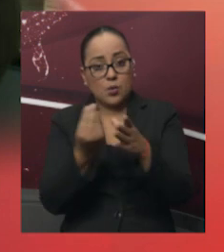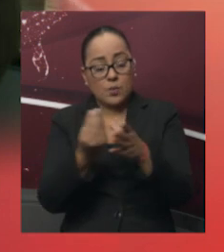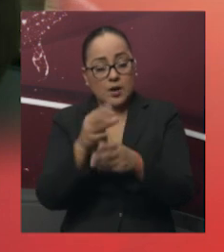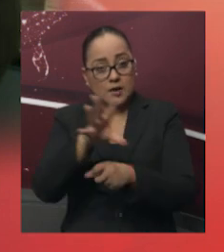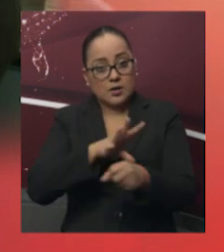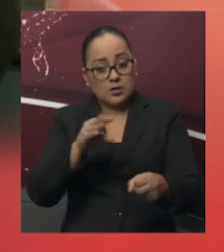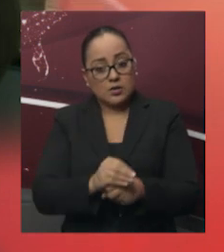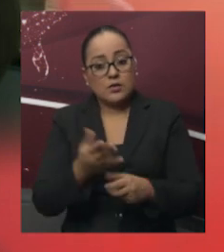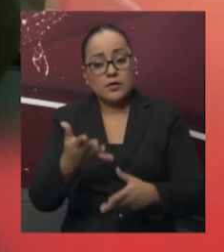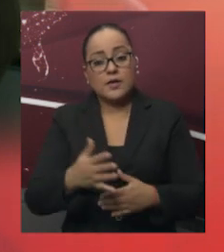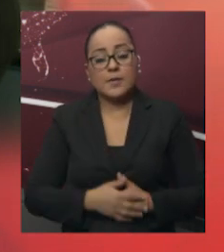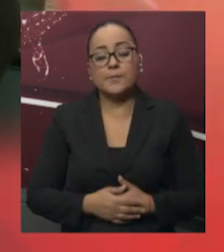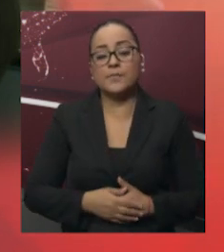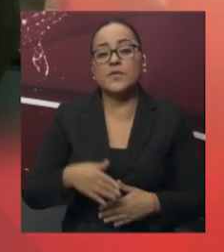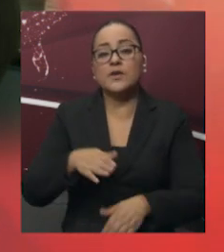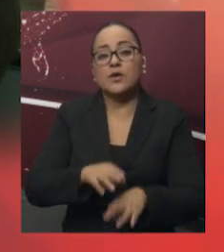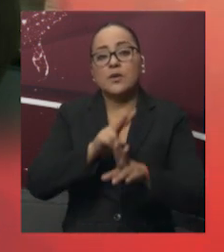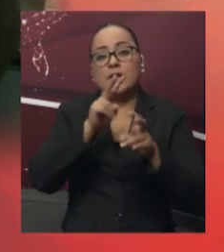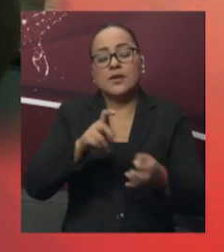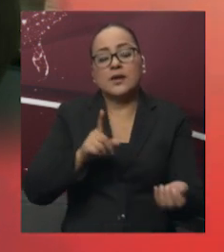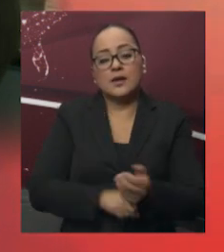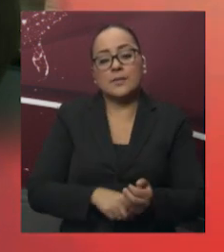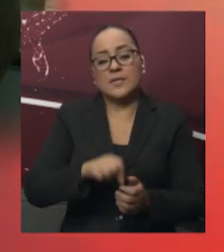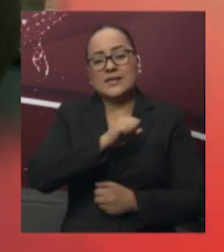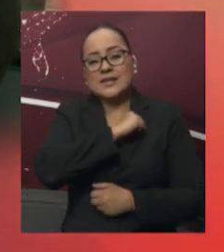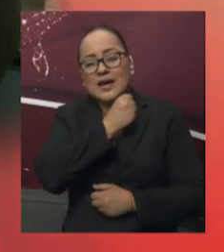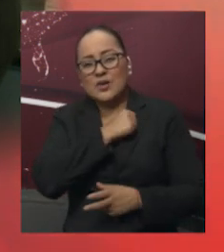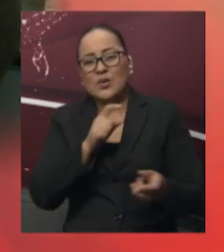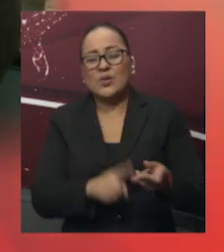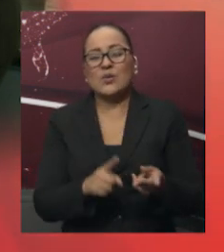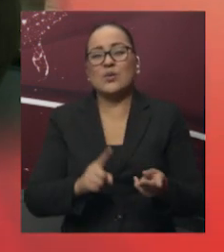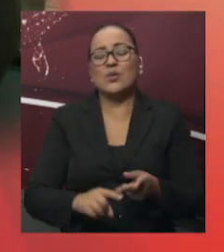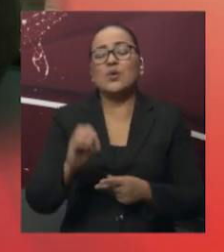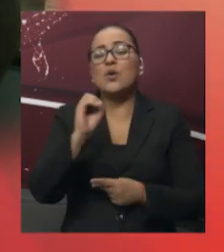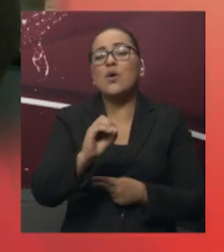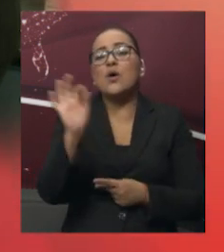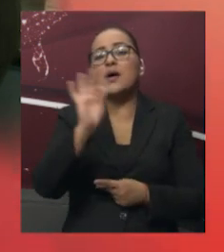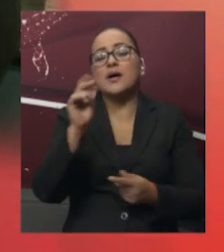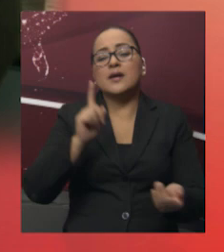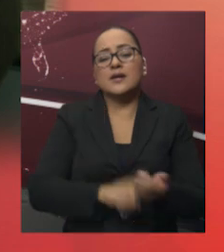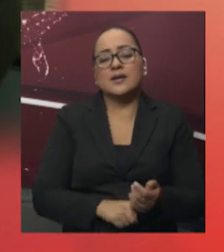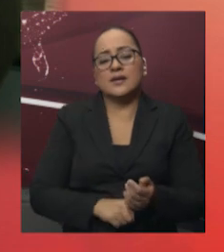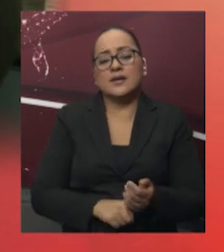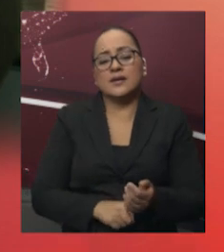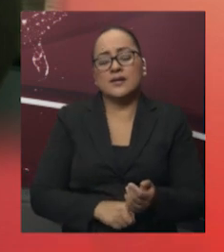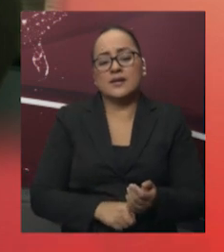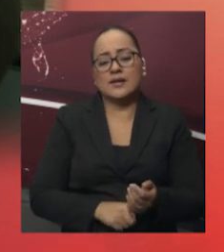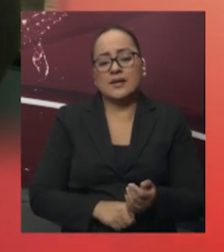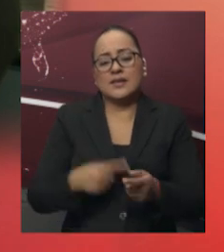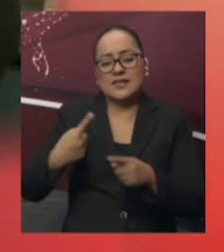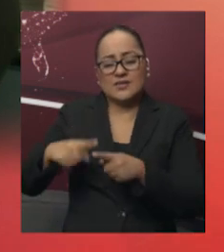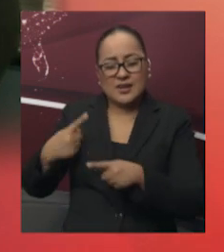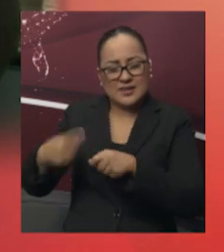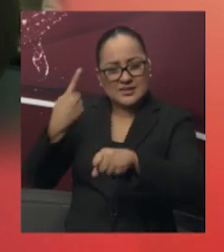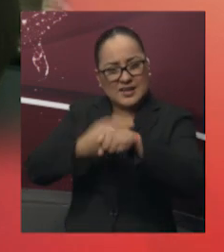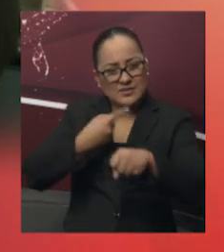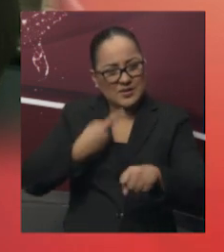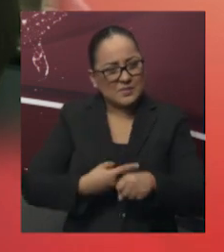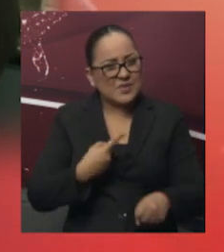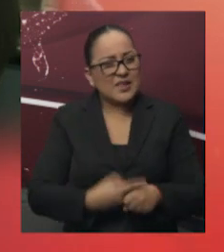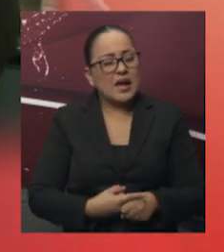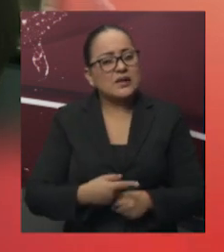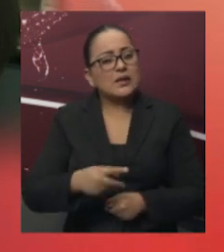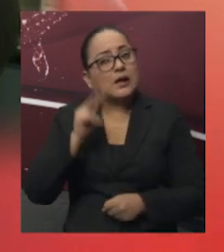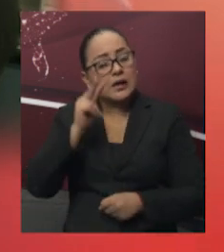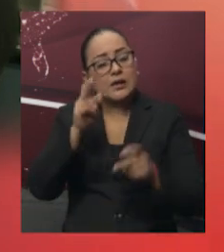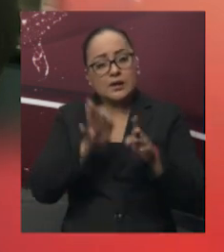todo en las cuestiones que tienen que ver más con los estados de salud o con todos estos padecimientos. Es muy importante